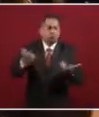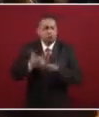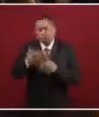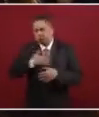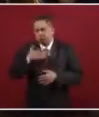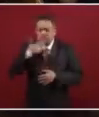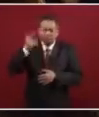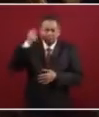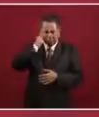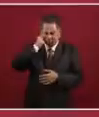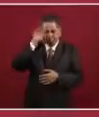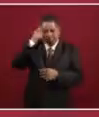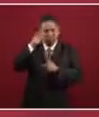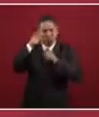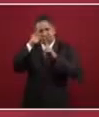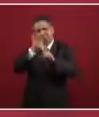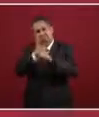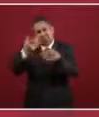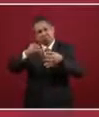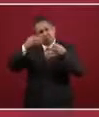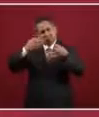vida.